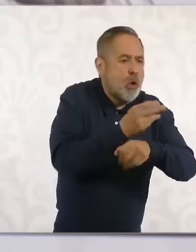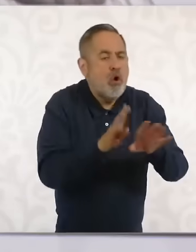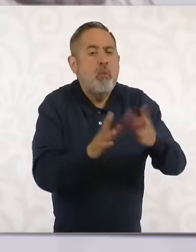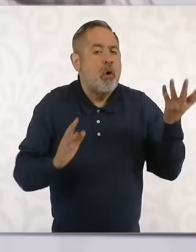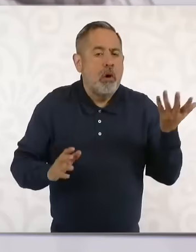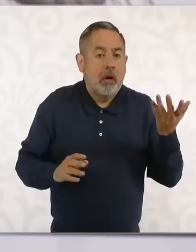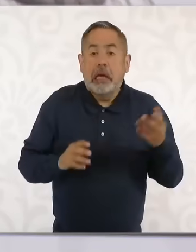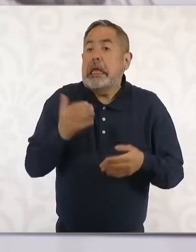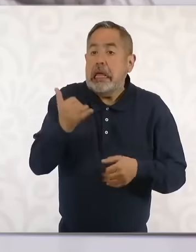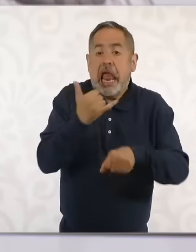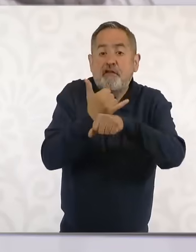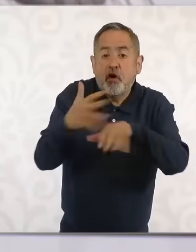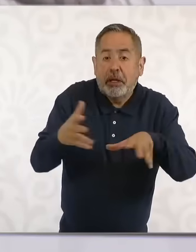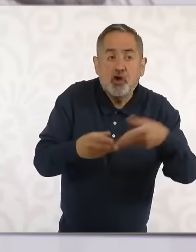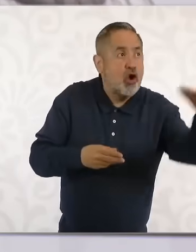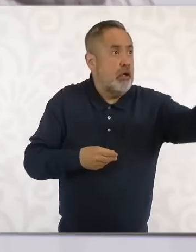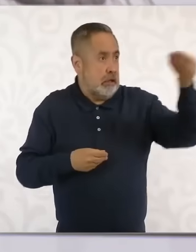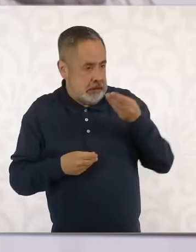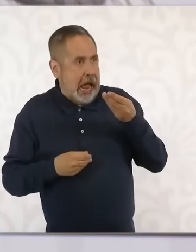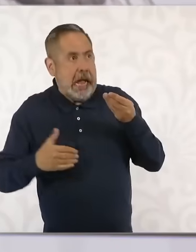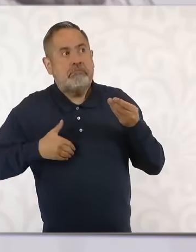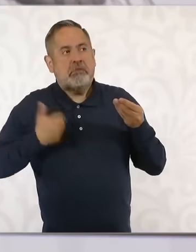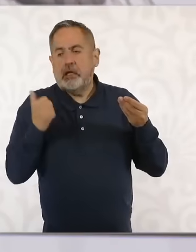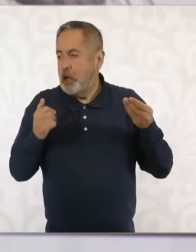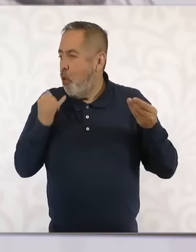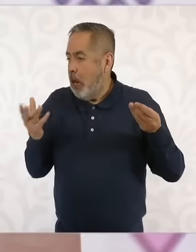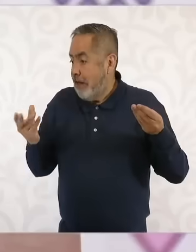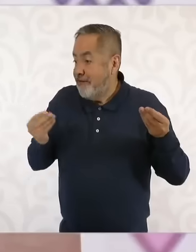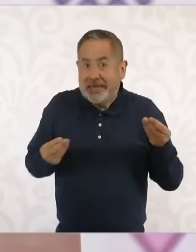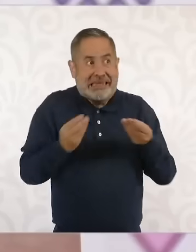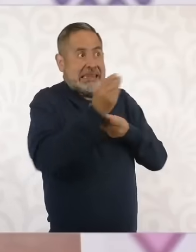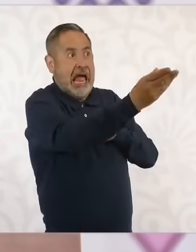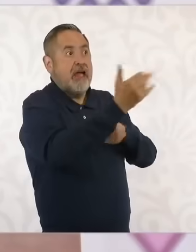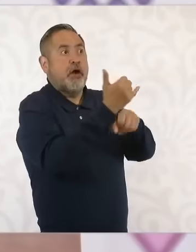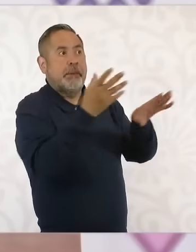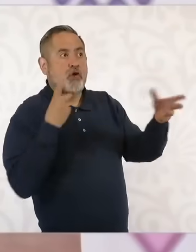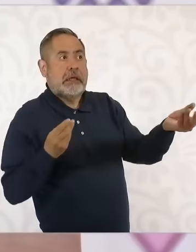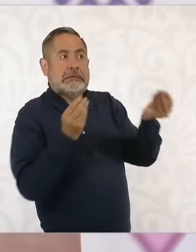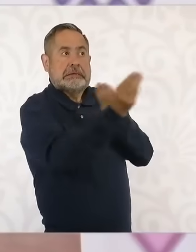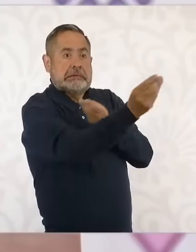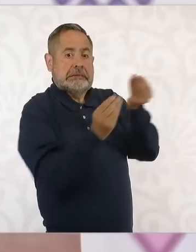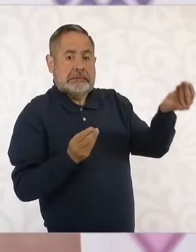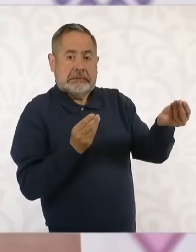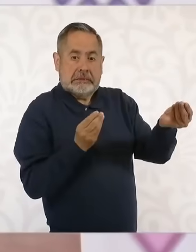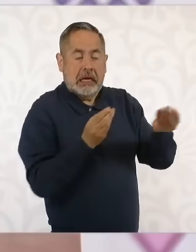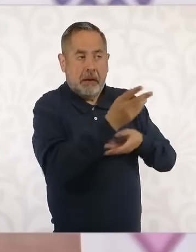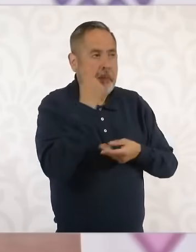información que nos da el gobierno de Estados Unidos o las agencias de Estados Unidos para la operación en México, hay colaboración